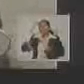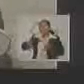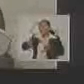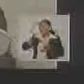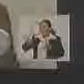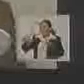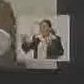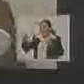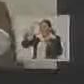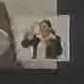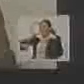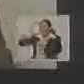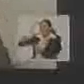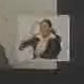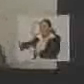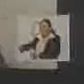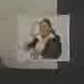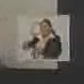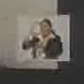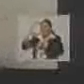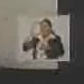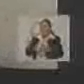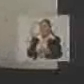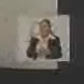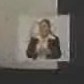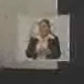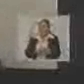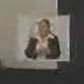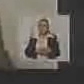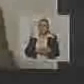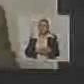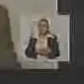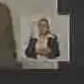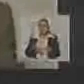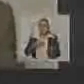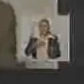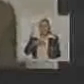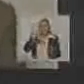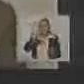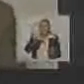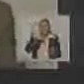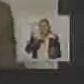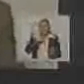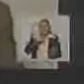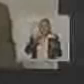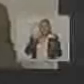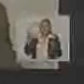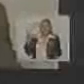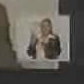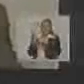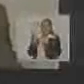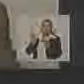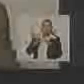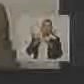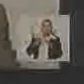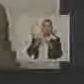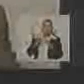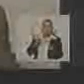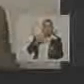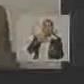fijos. Tenemos afortunadamente en el equipo de Morena los cooperativistas, promotores cooperativistas de la más